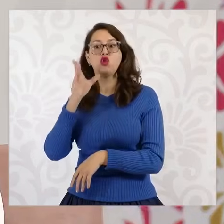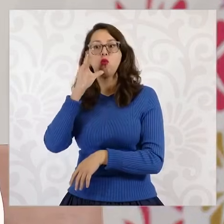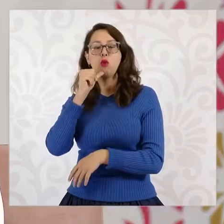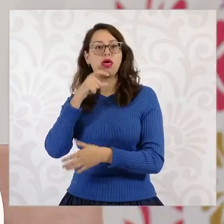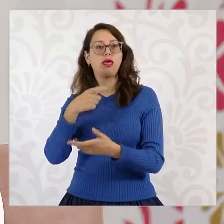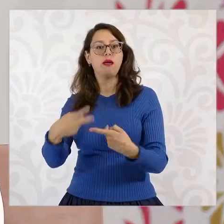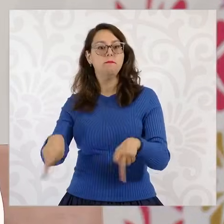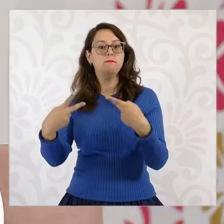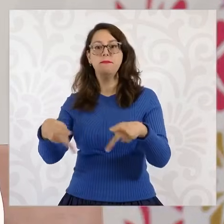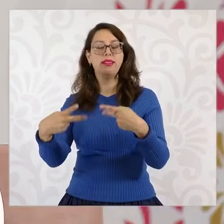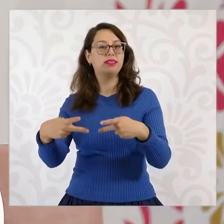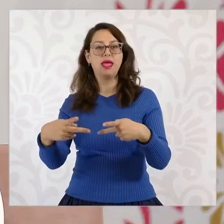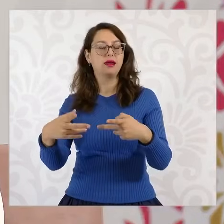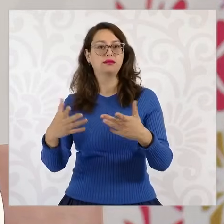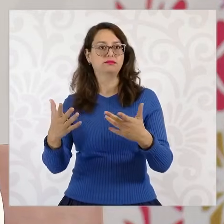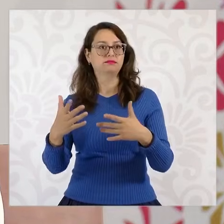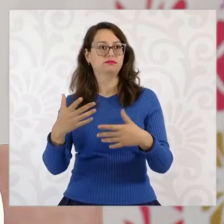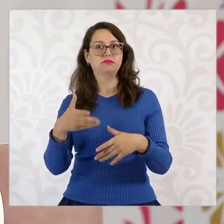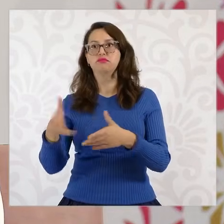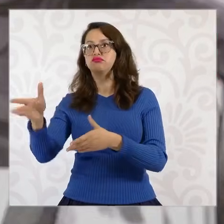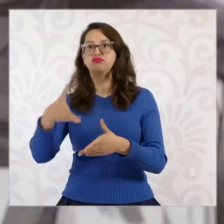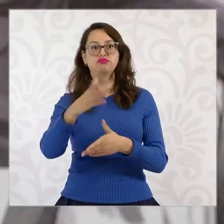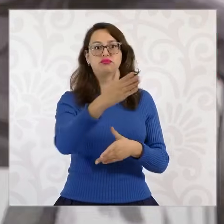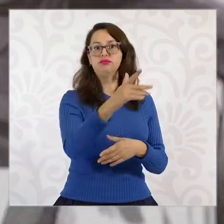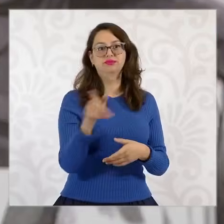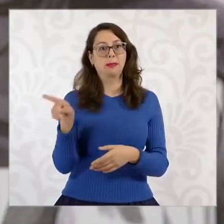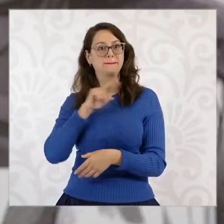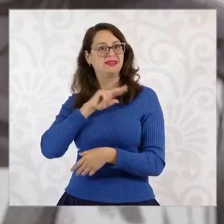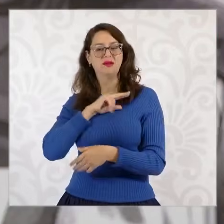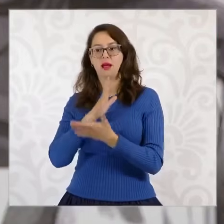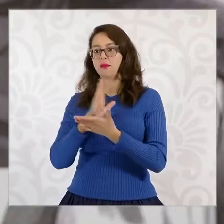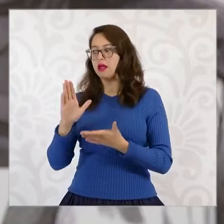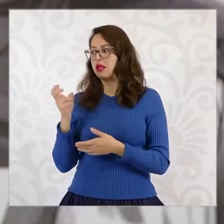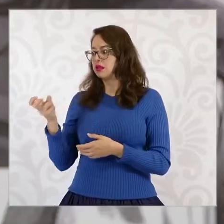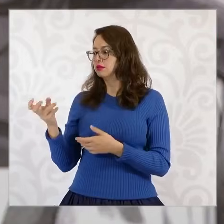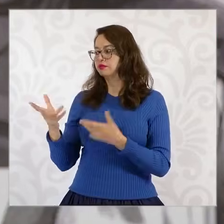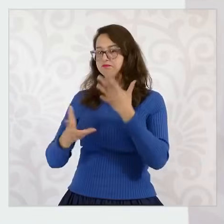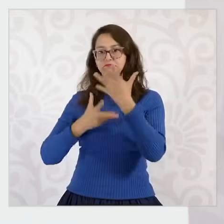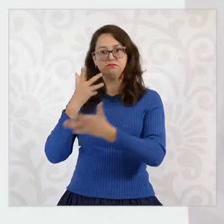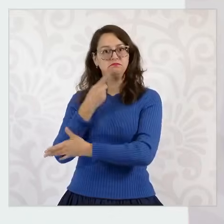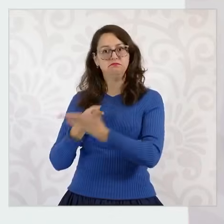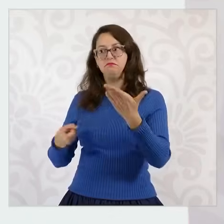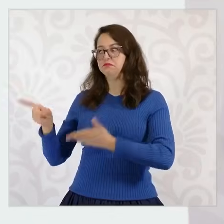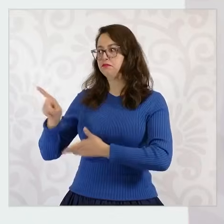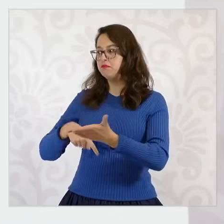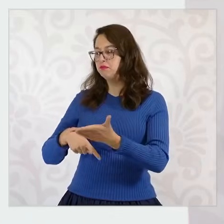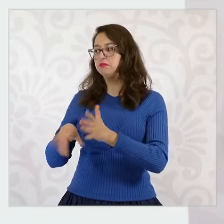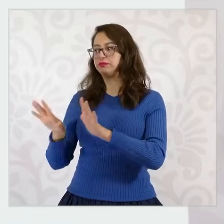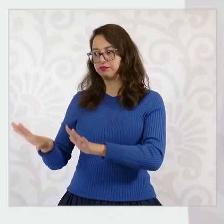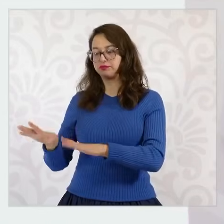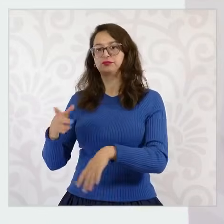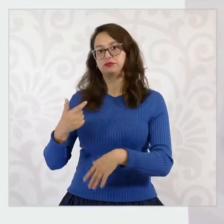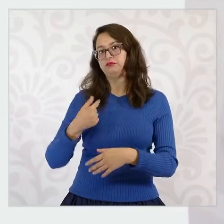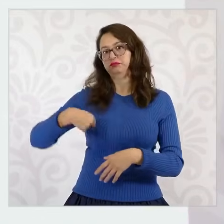al público para volar a algún destino. Entonces, ahorita todas las personas que quedaron varadas fueron recolocadas con